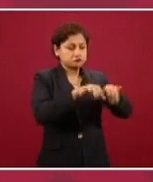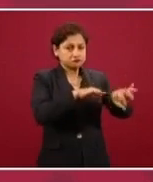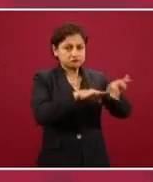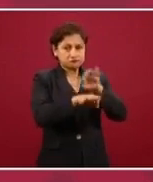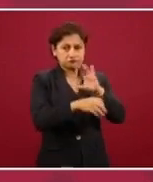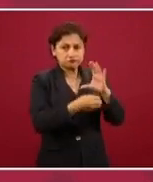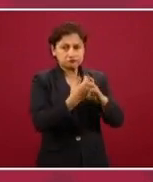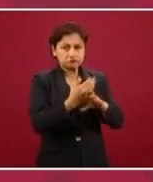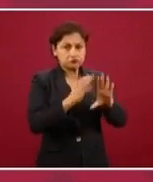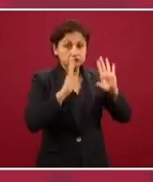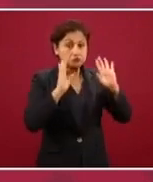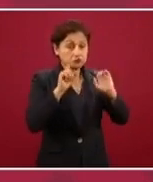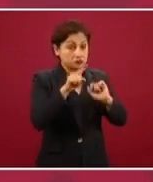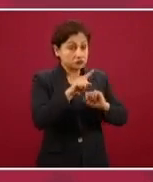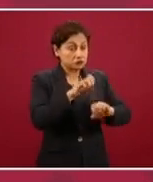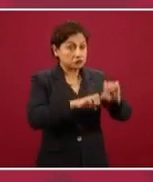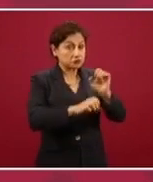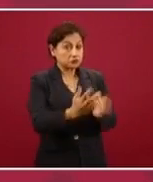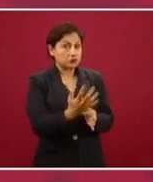en la zona